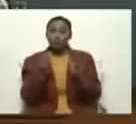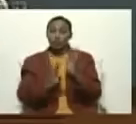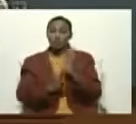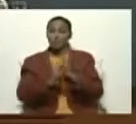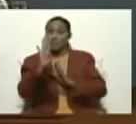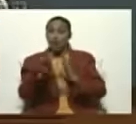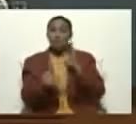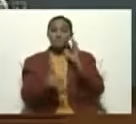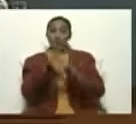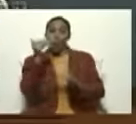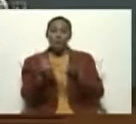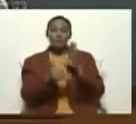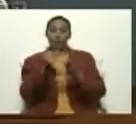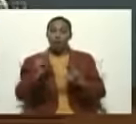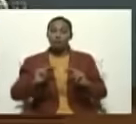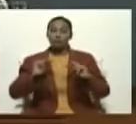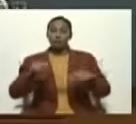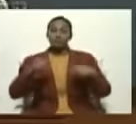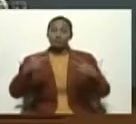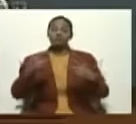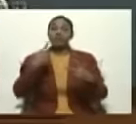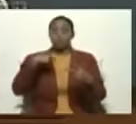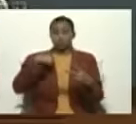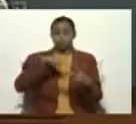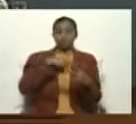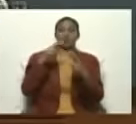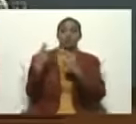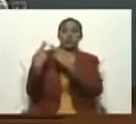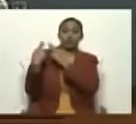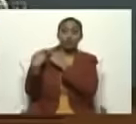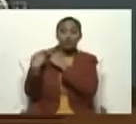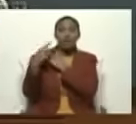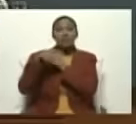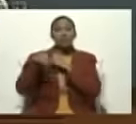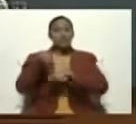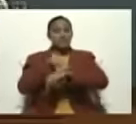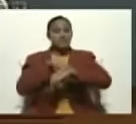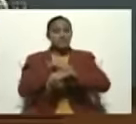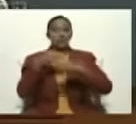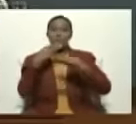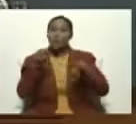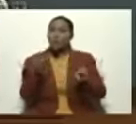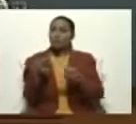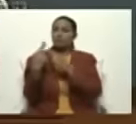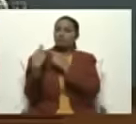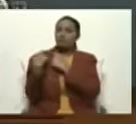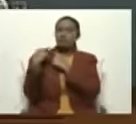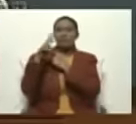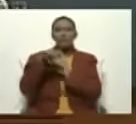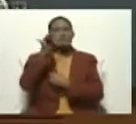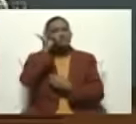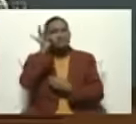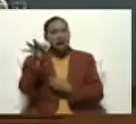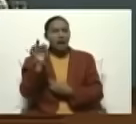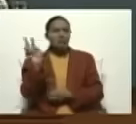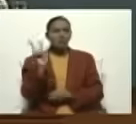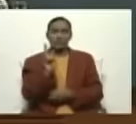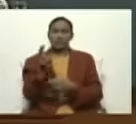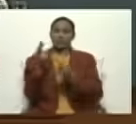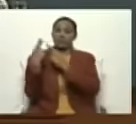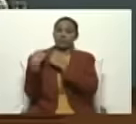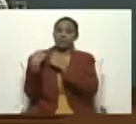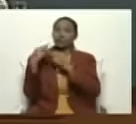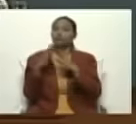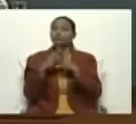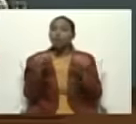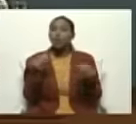tanto ustedes desde el Ministerio Público y nosotros desde la Fiscalía General de la República en mantener nuestra sociedad en